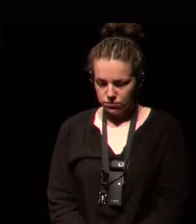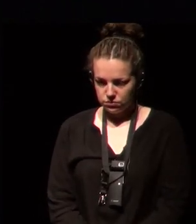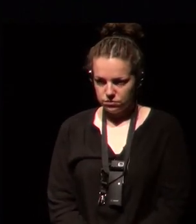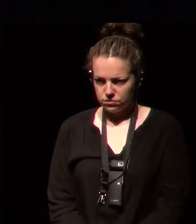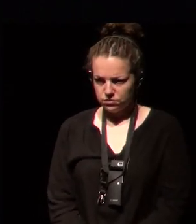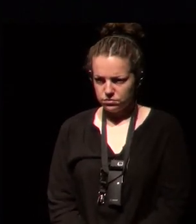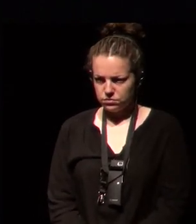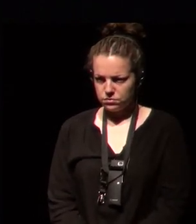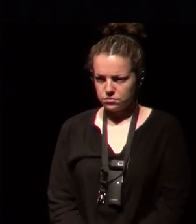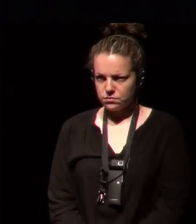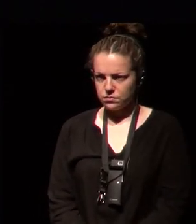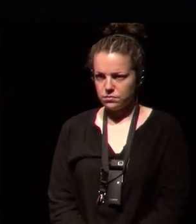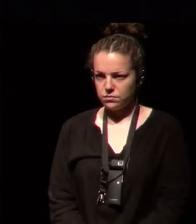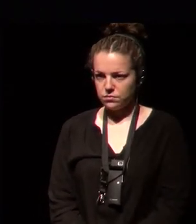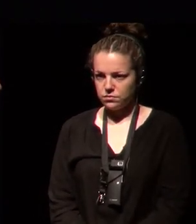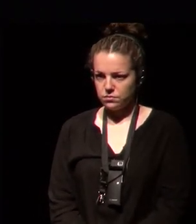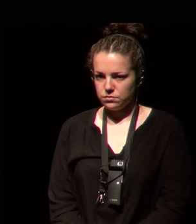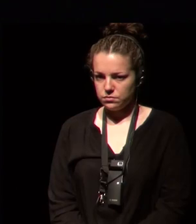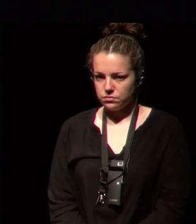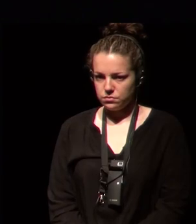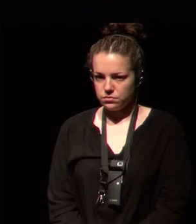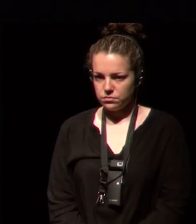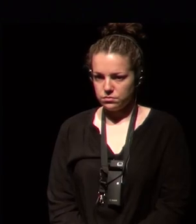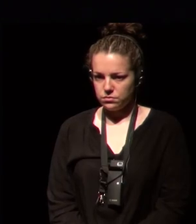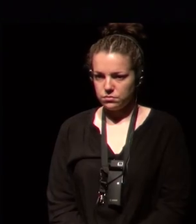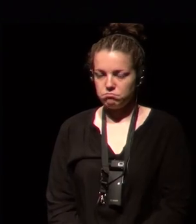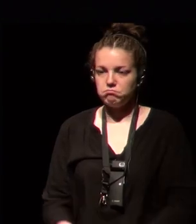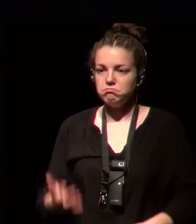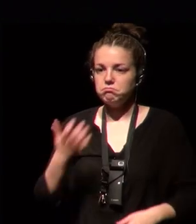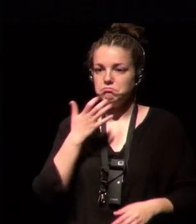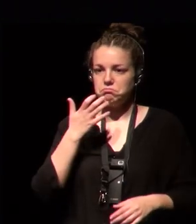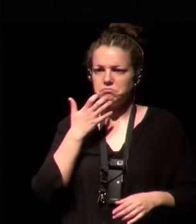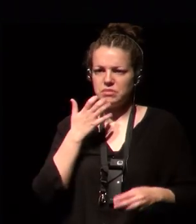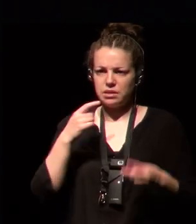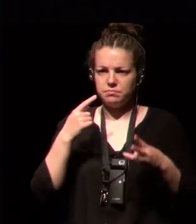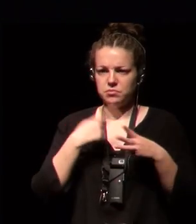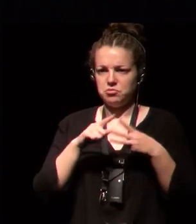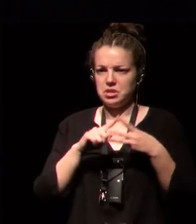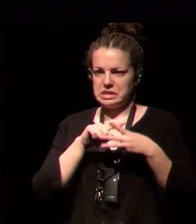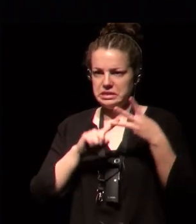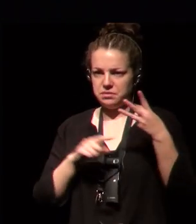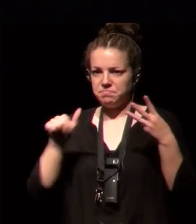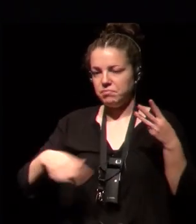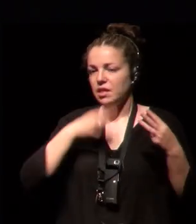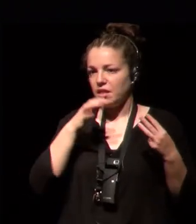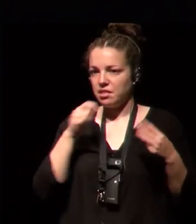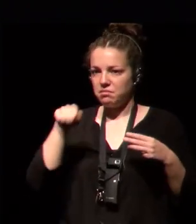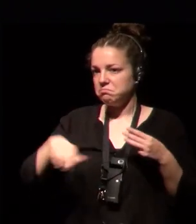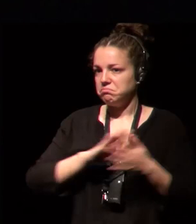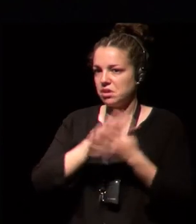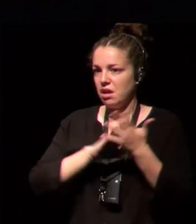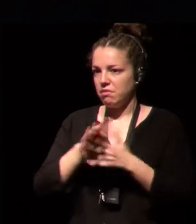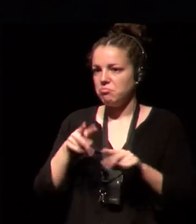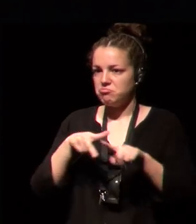If we see those three things, though, si vemos estos tres elementos, esta tarde vamos a hablar de esto en el taller y vamos a utilizar esos